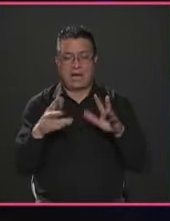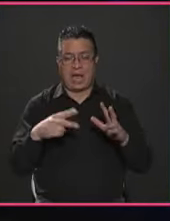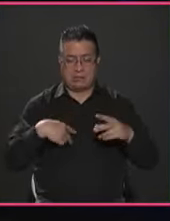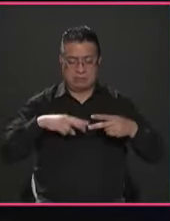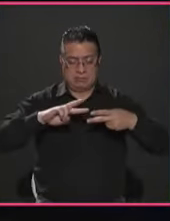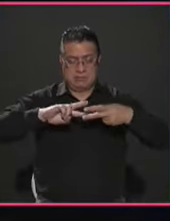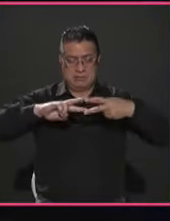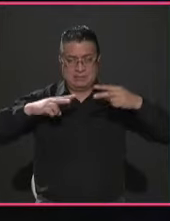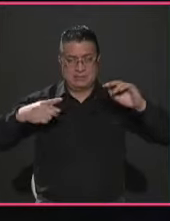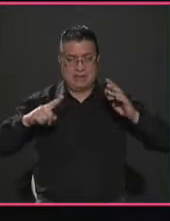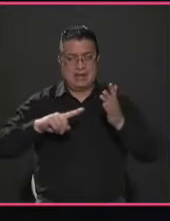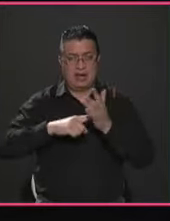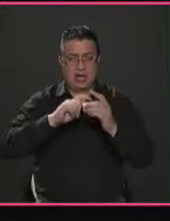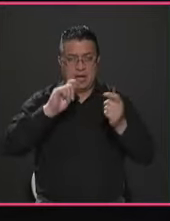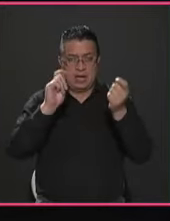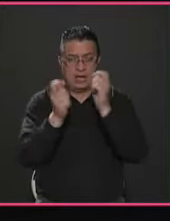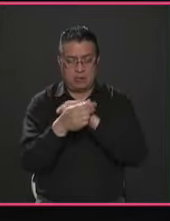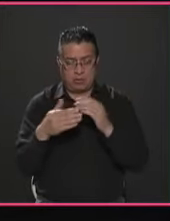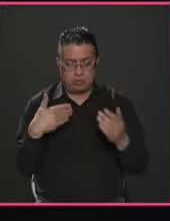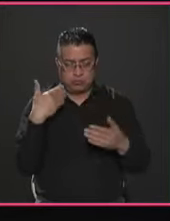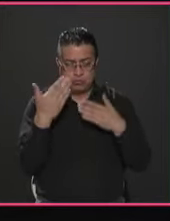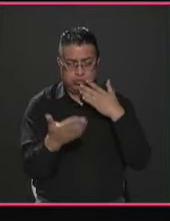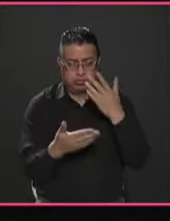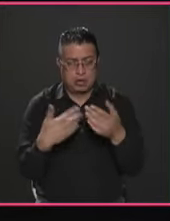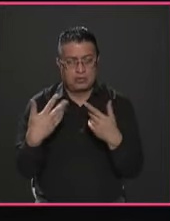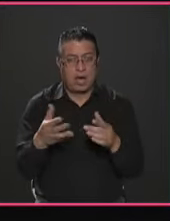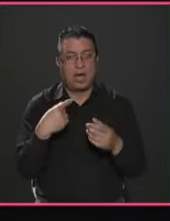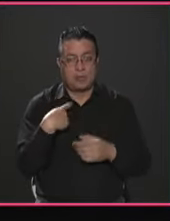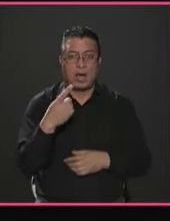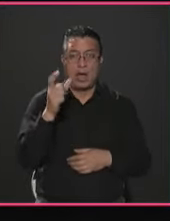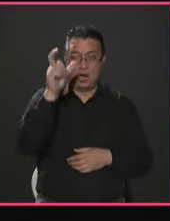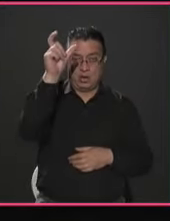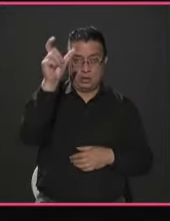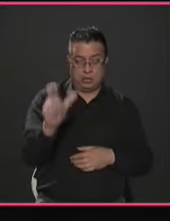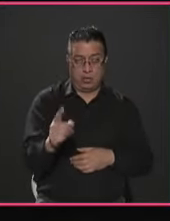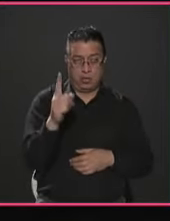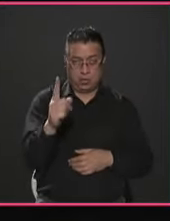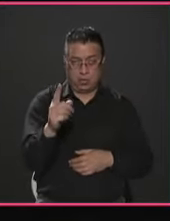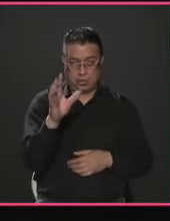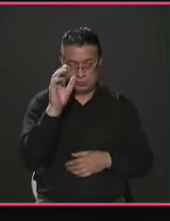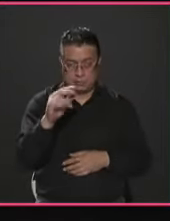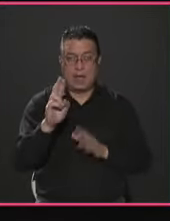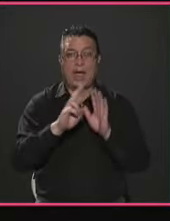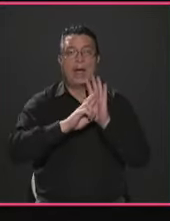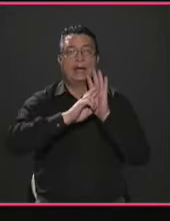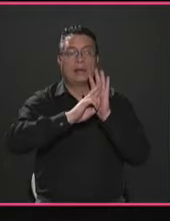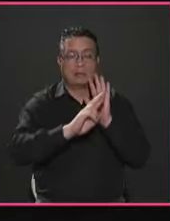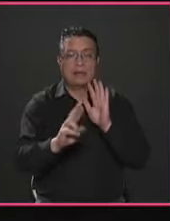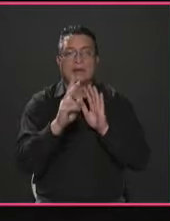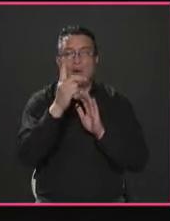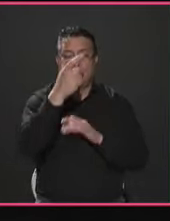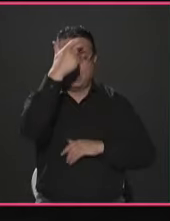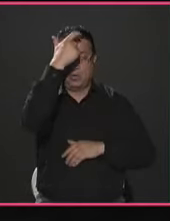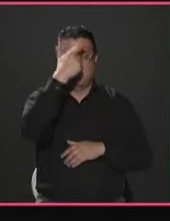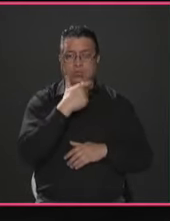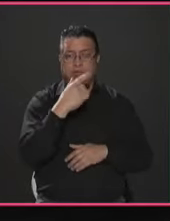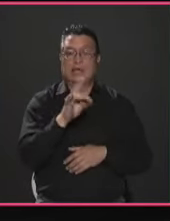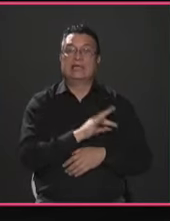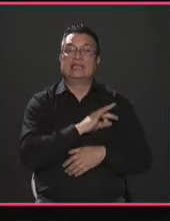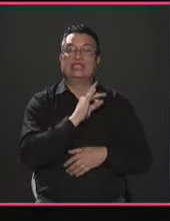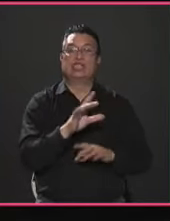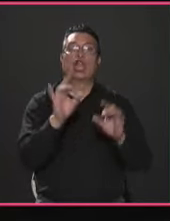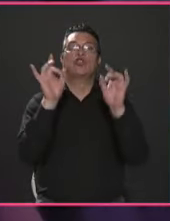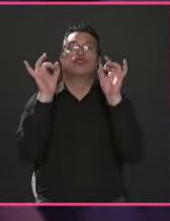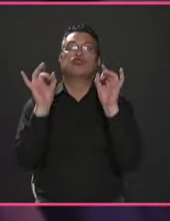tecnología aportamos cierto algoritmos bueno por qué no hacer un individuo que sea representativo de nuestra población que es una